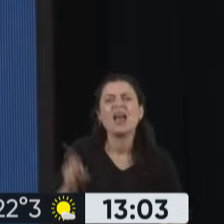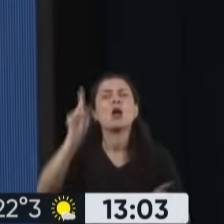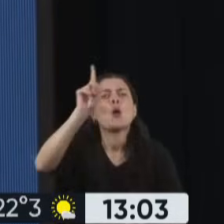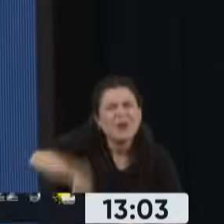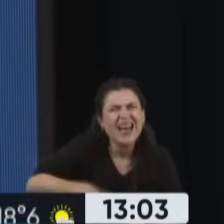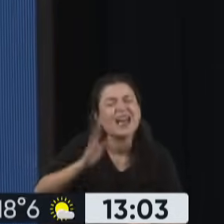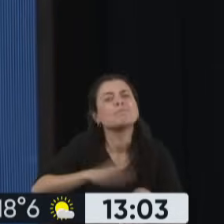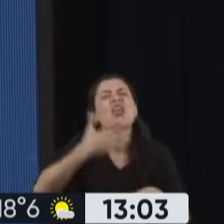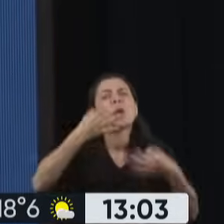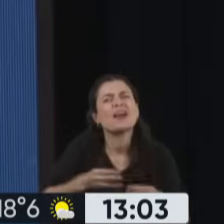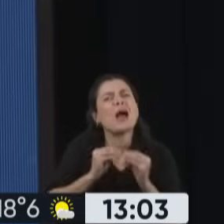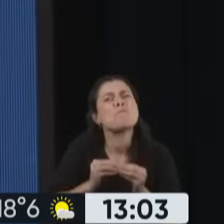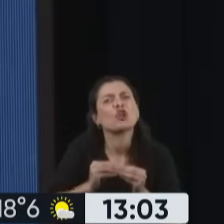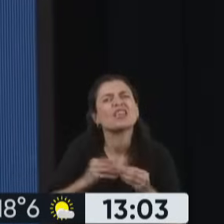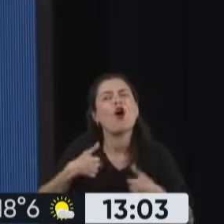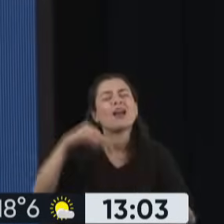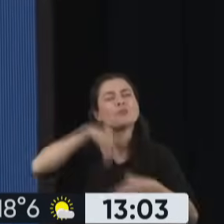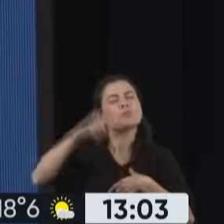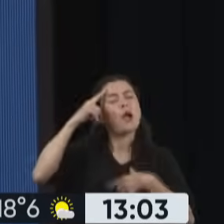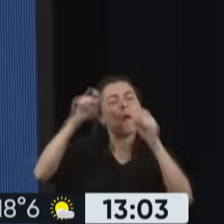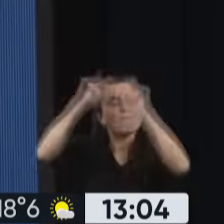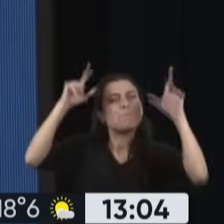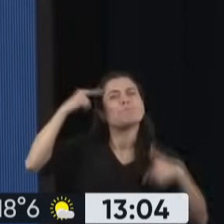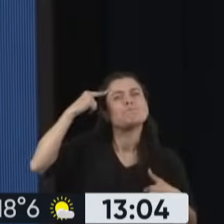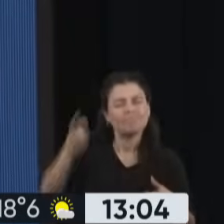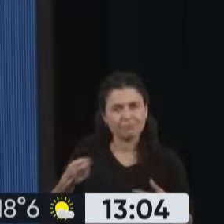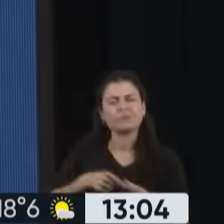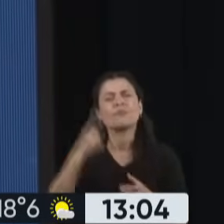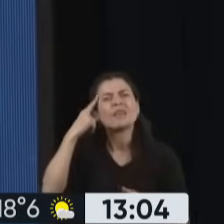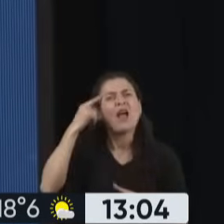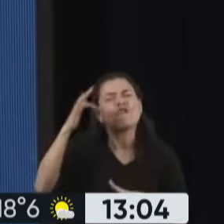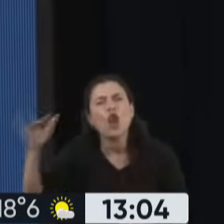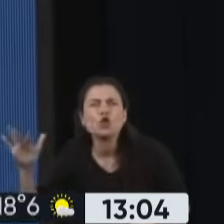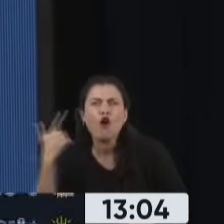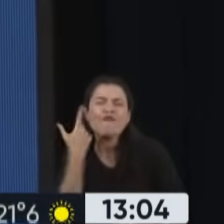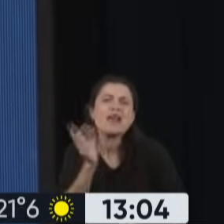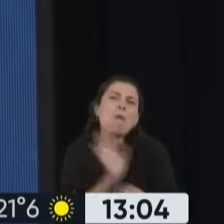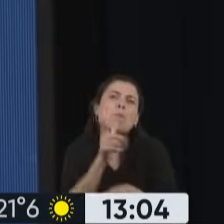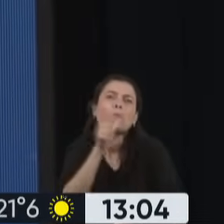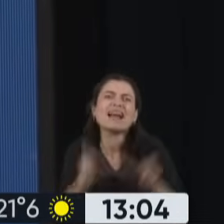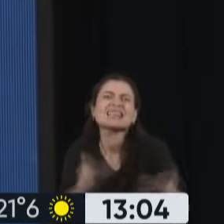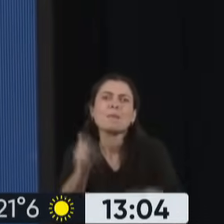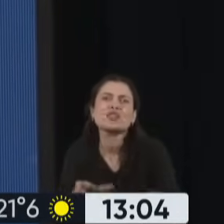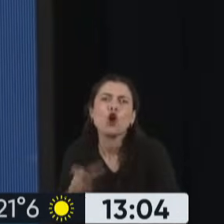en una filosofía deleznable, filosofía que pone al individuo al servicio del Estado,